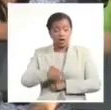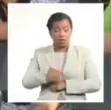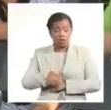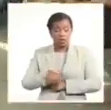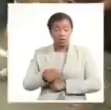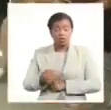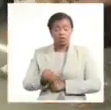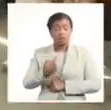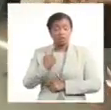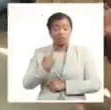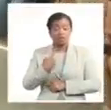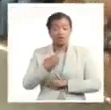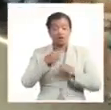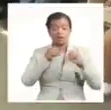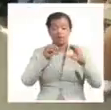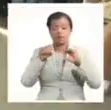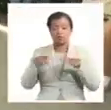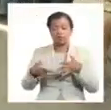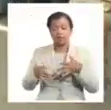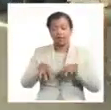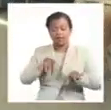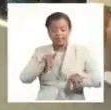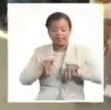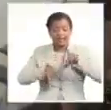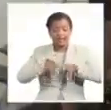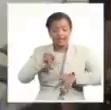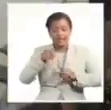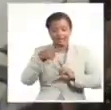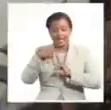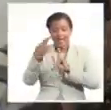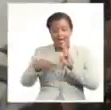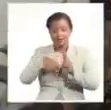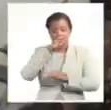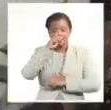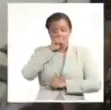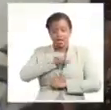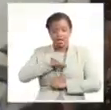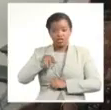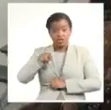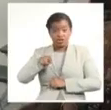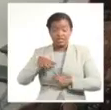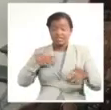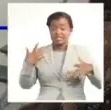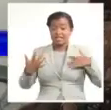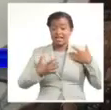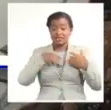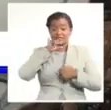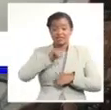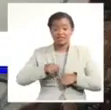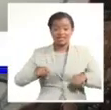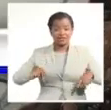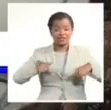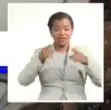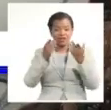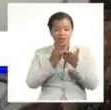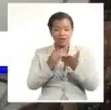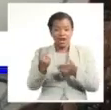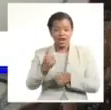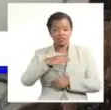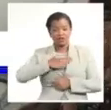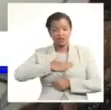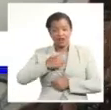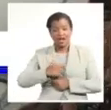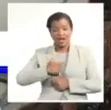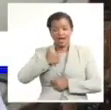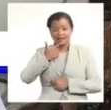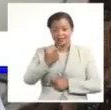primera promoción del perfil de títeres y de teatro para niños. Estamos celebrando el 60 aniversario de la Escuela Nacional de Arte. Ese